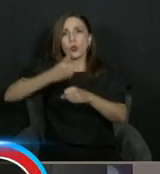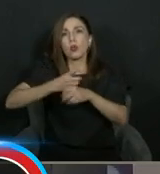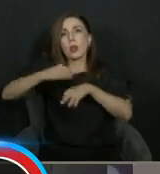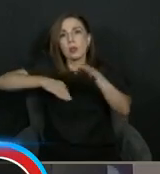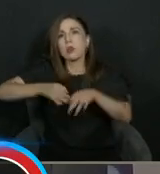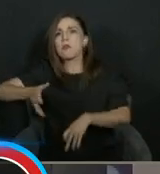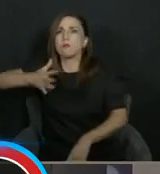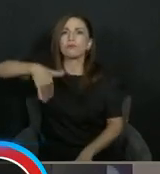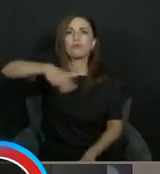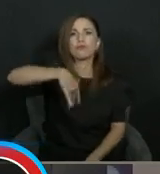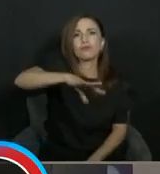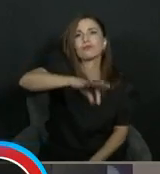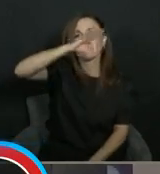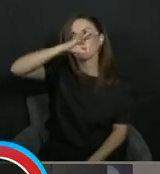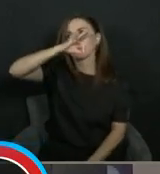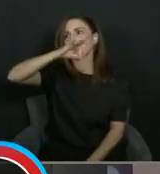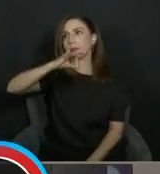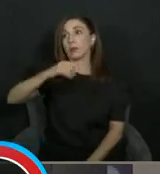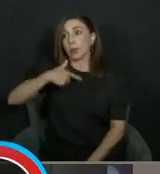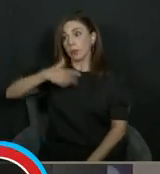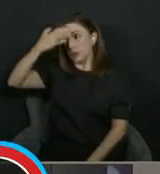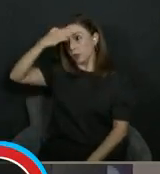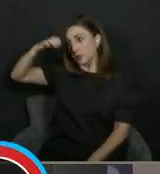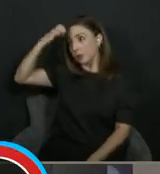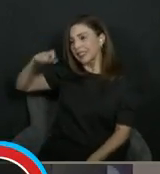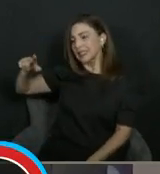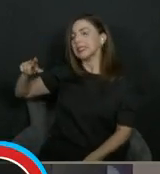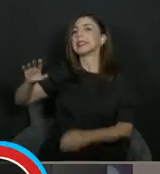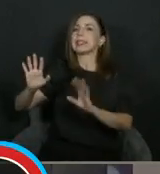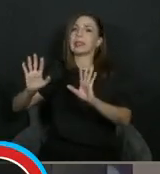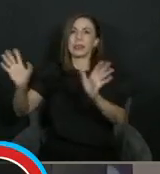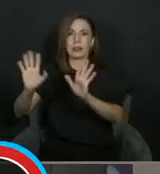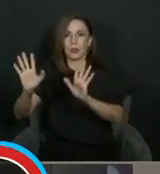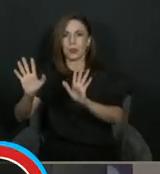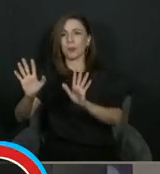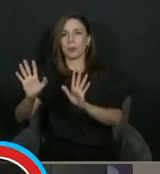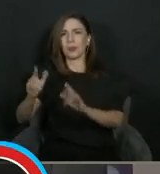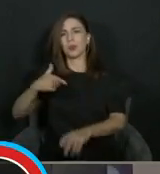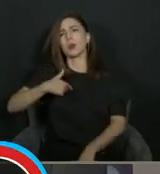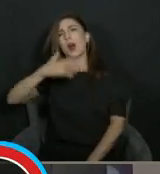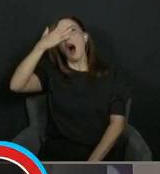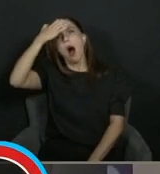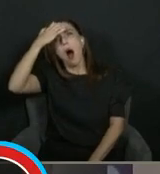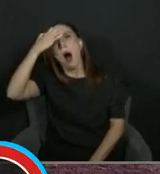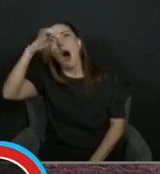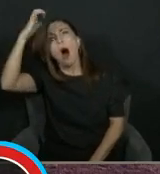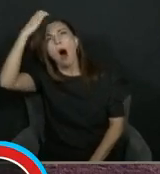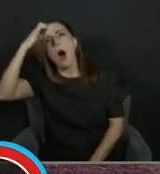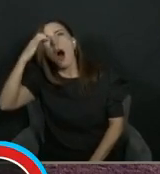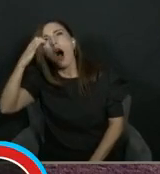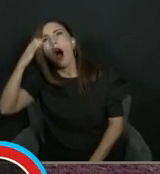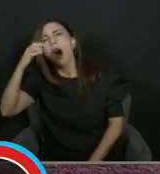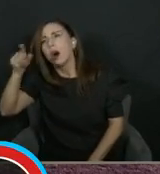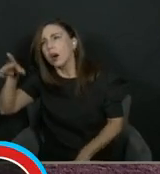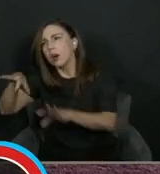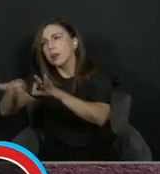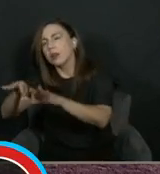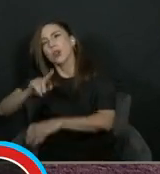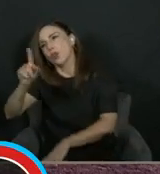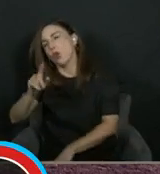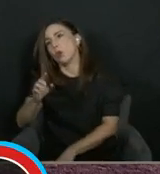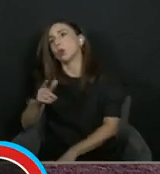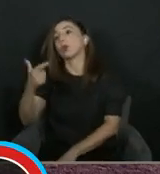jamás he extrañado yo solo decía el haber abierto pero jamás nunca fueron nueve casi